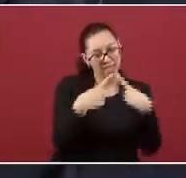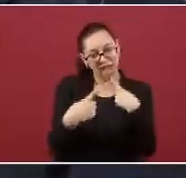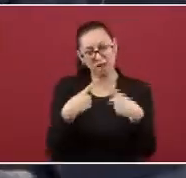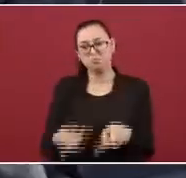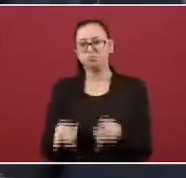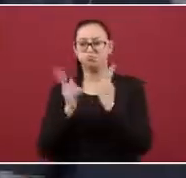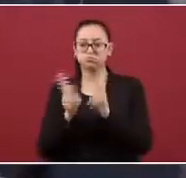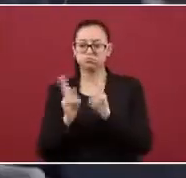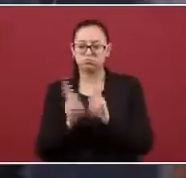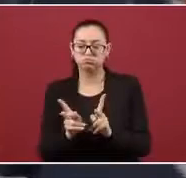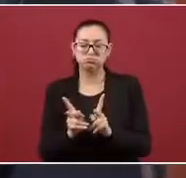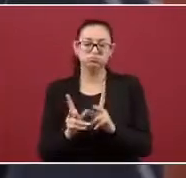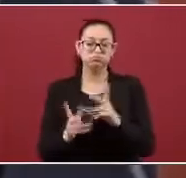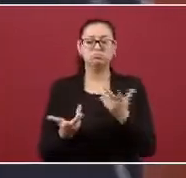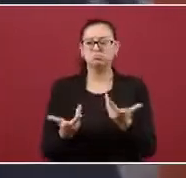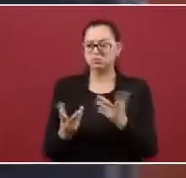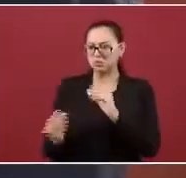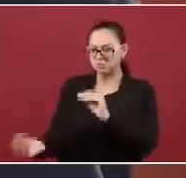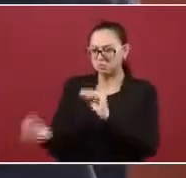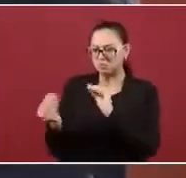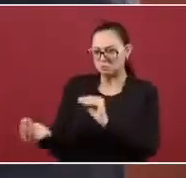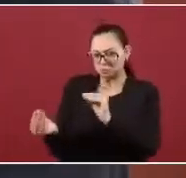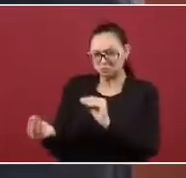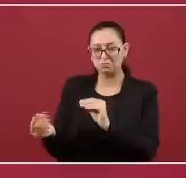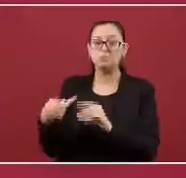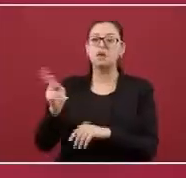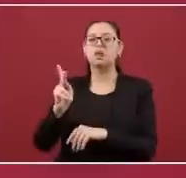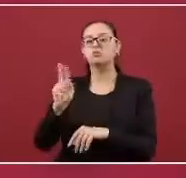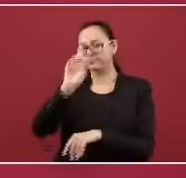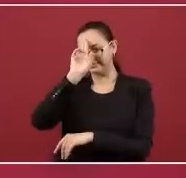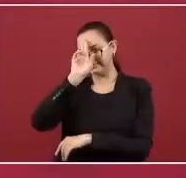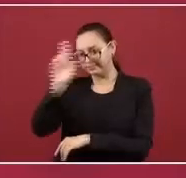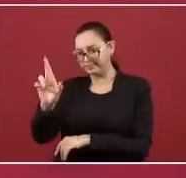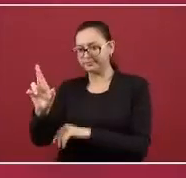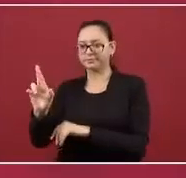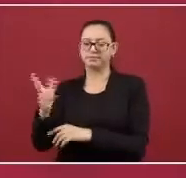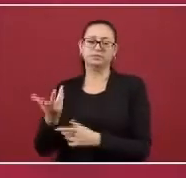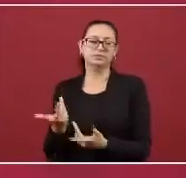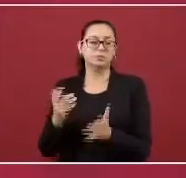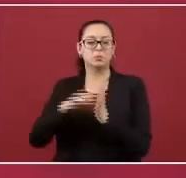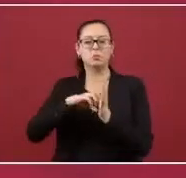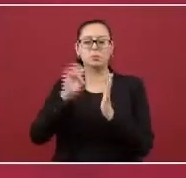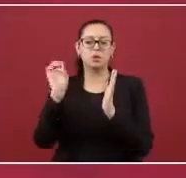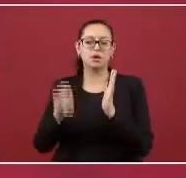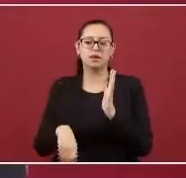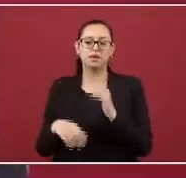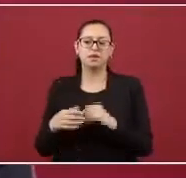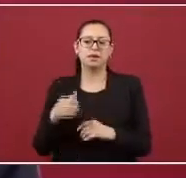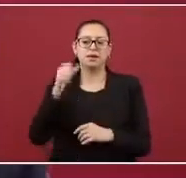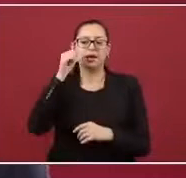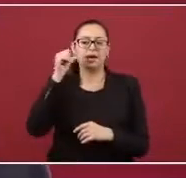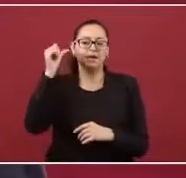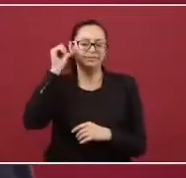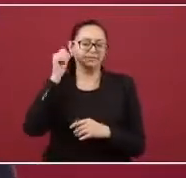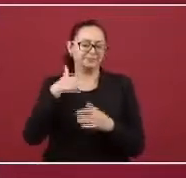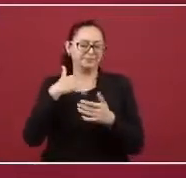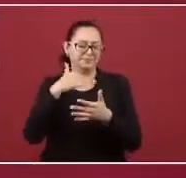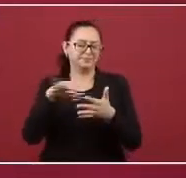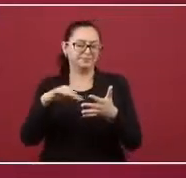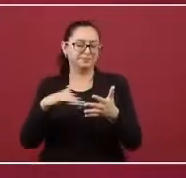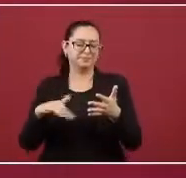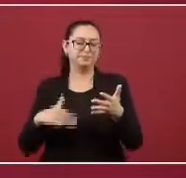si hay debate, que sea respetuoso. Por ejemplo, ayer leía yo